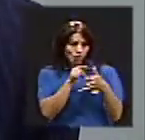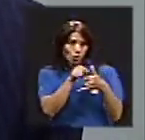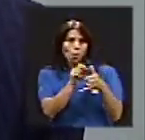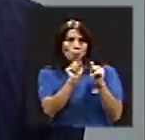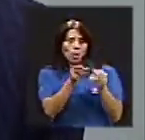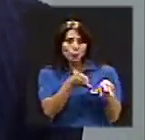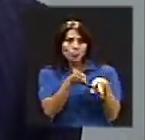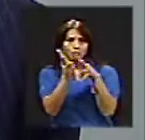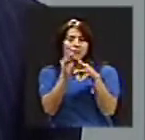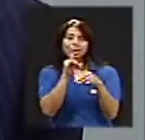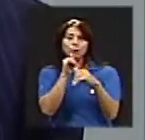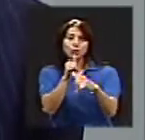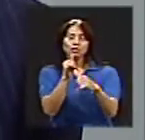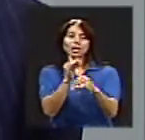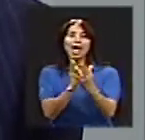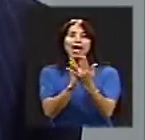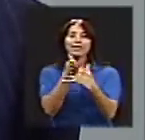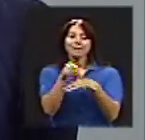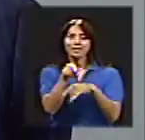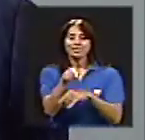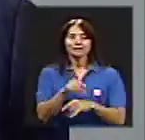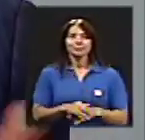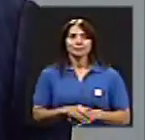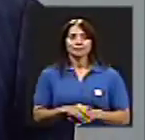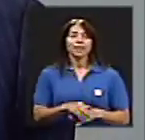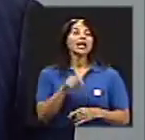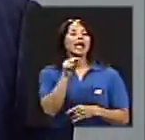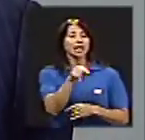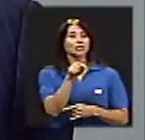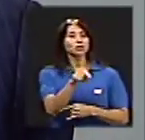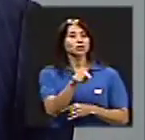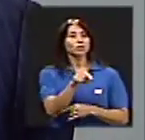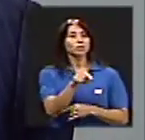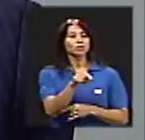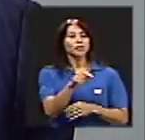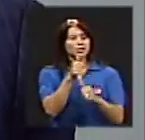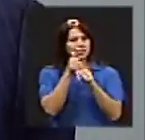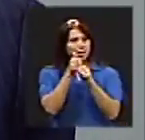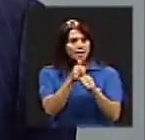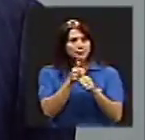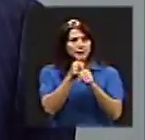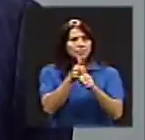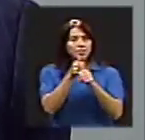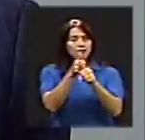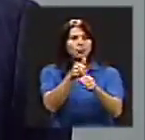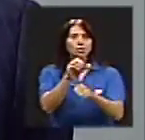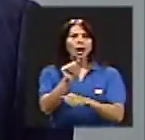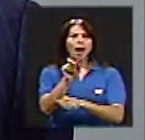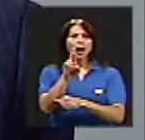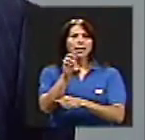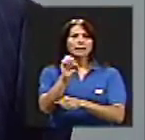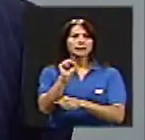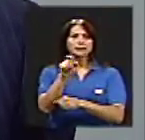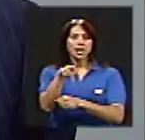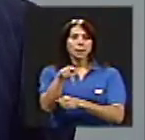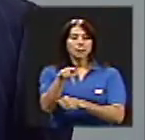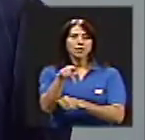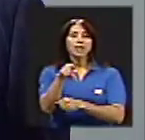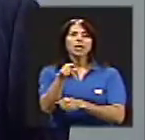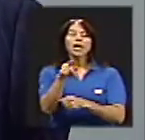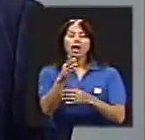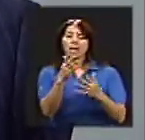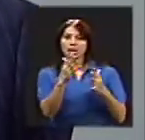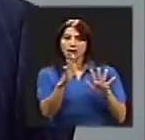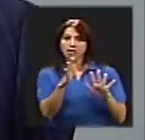presentar su denuncia a través de este mecanismo. Eso se le da seguimiento en ARECEP, se le